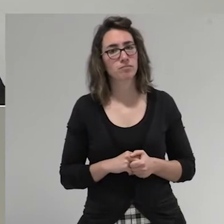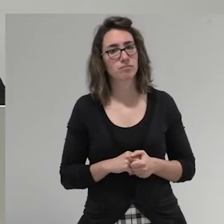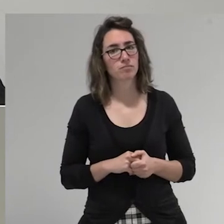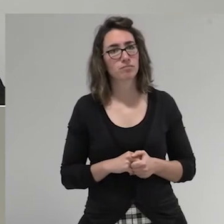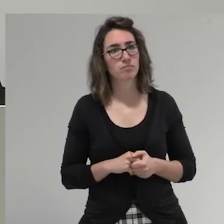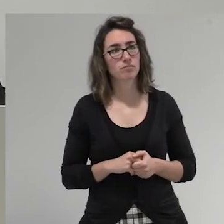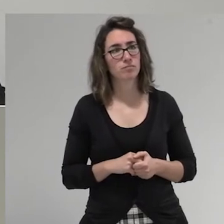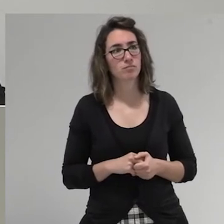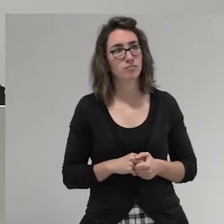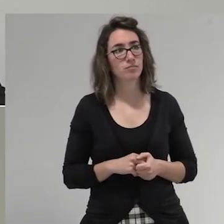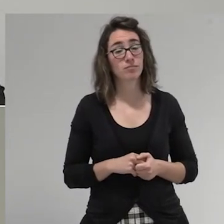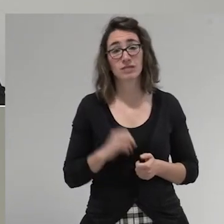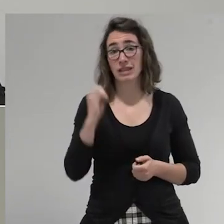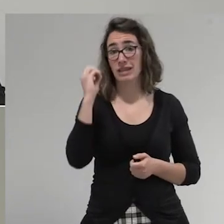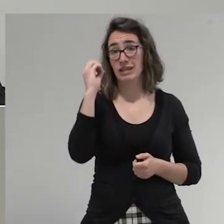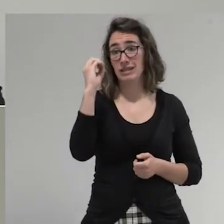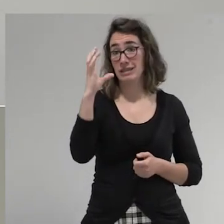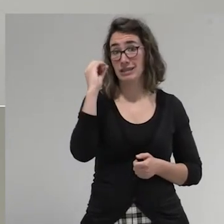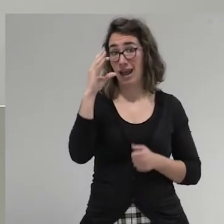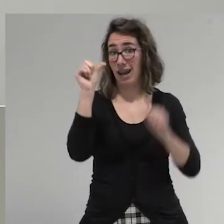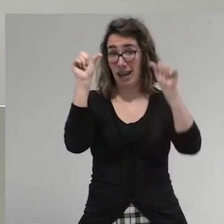Cada vez que hago esta charla me preguntan por dónde está el género.